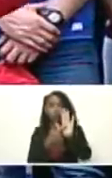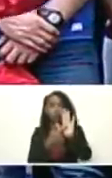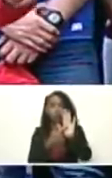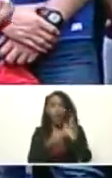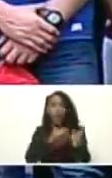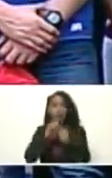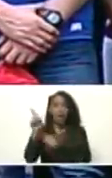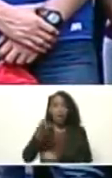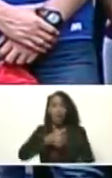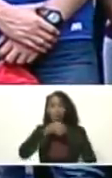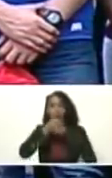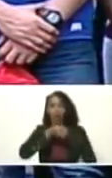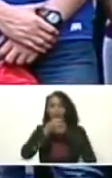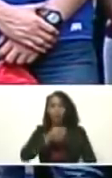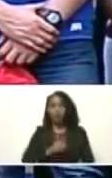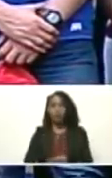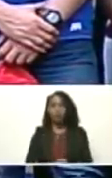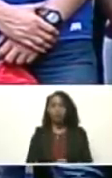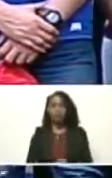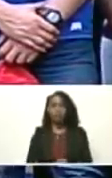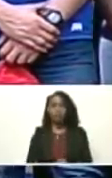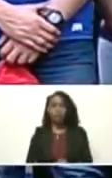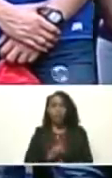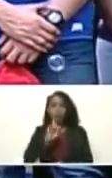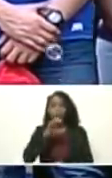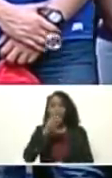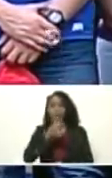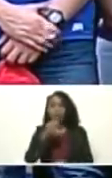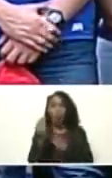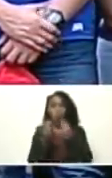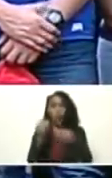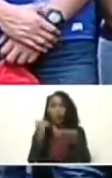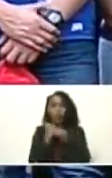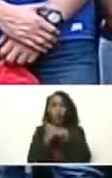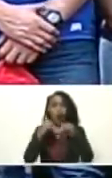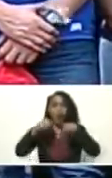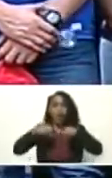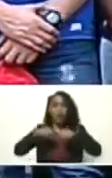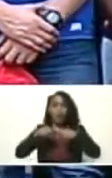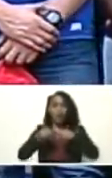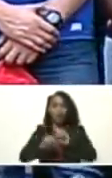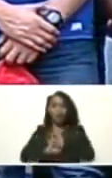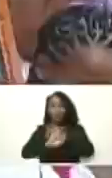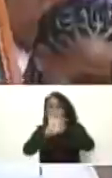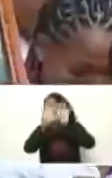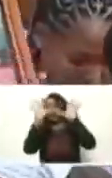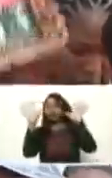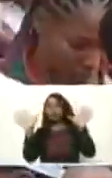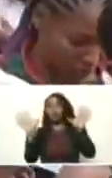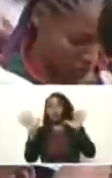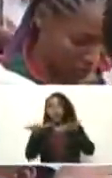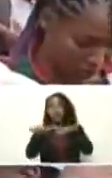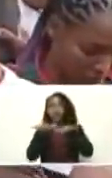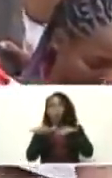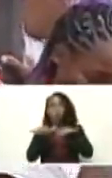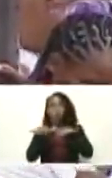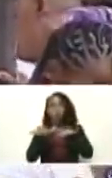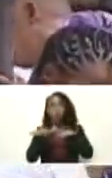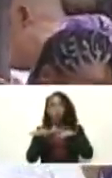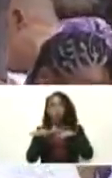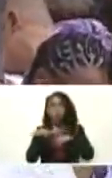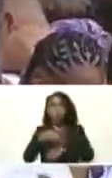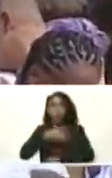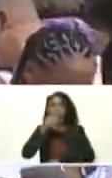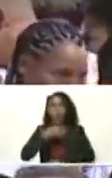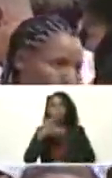aquella tarde, una tarde como esta, brillante, una tarde